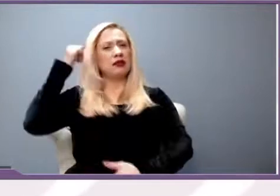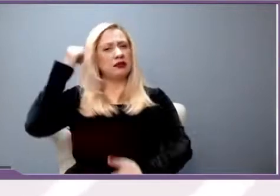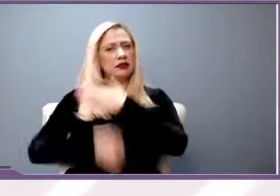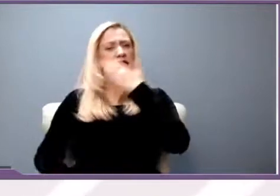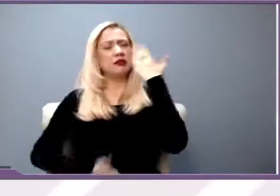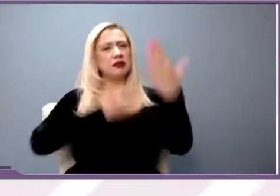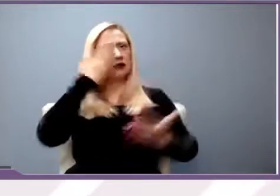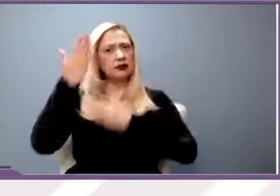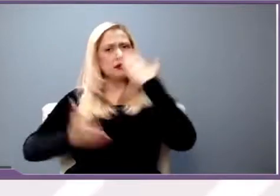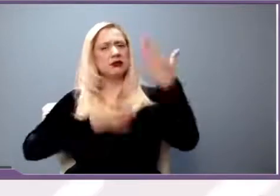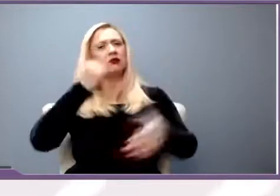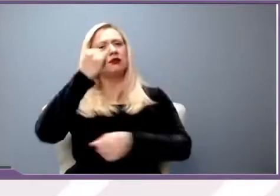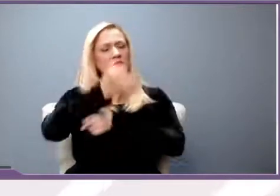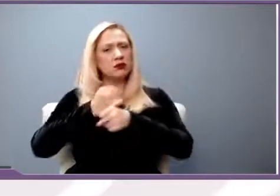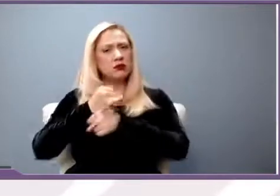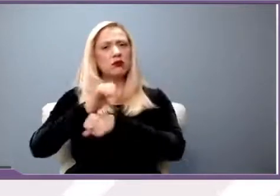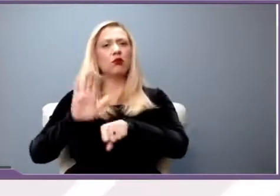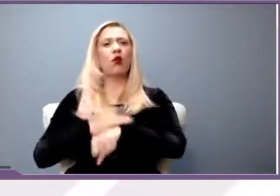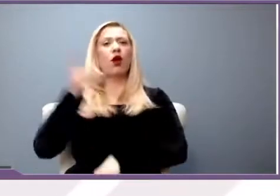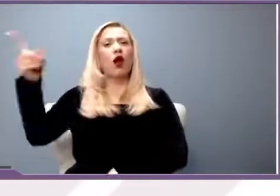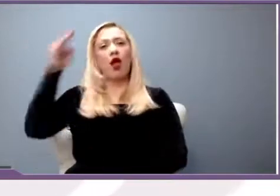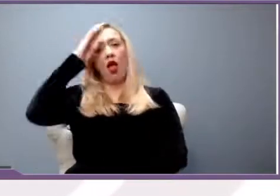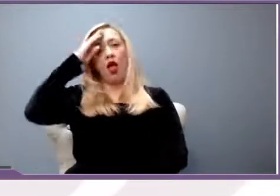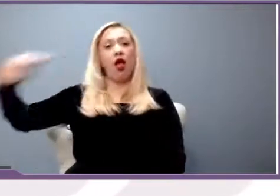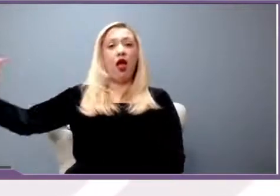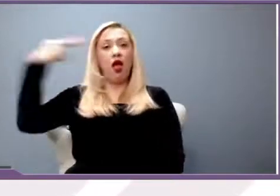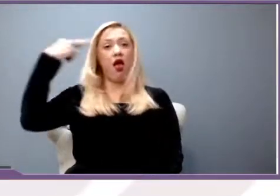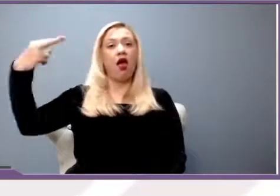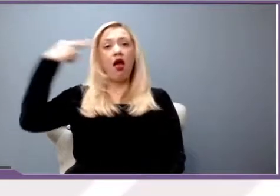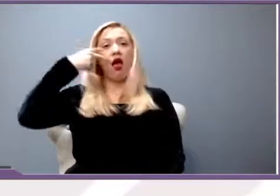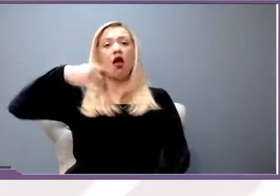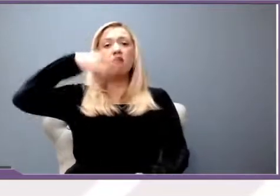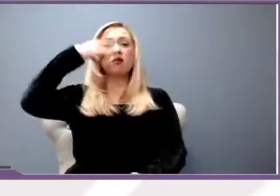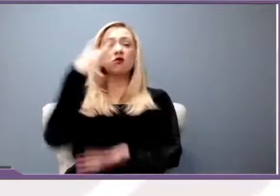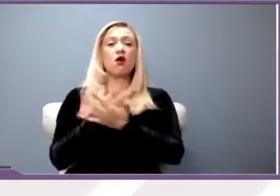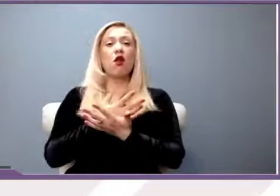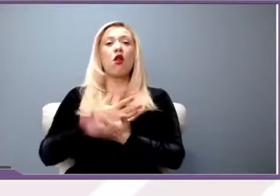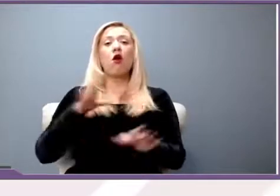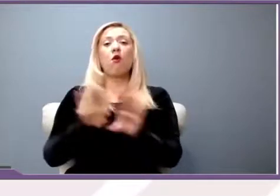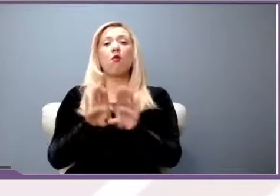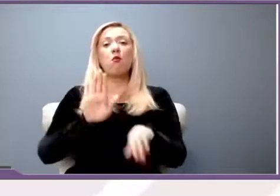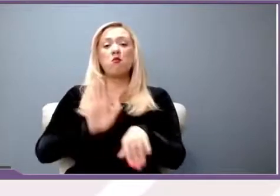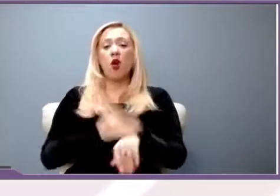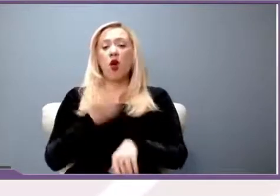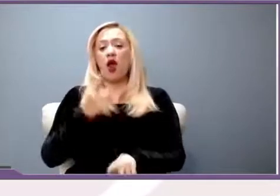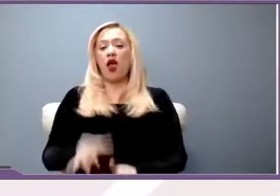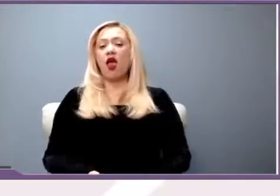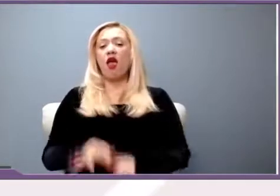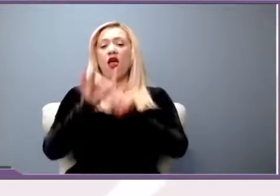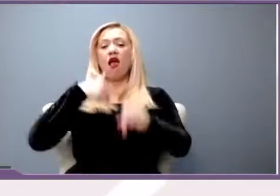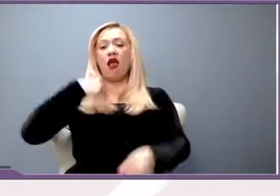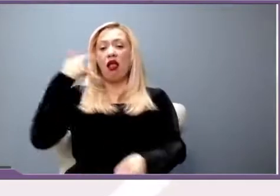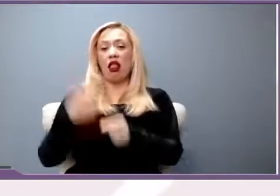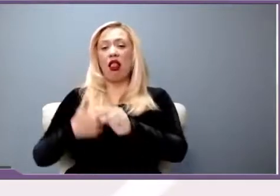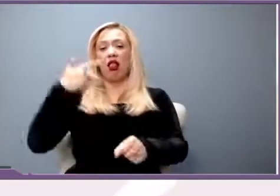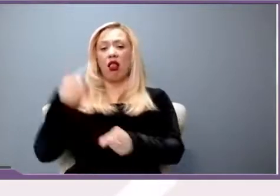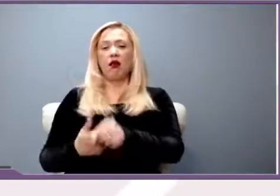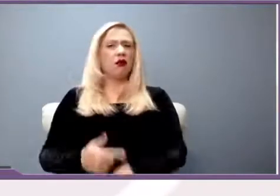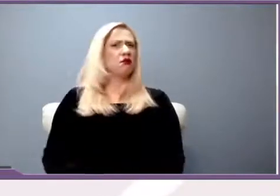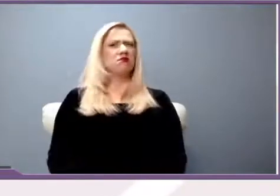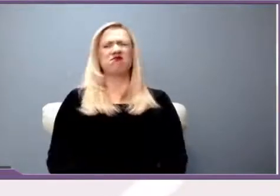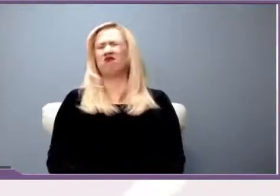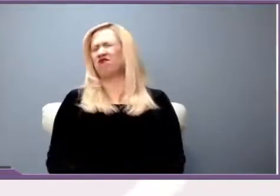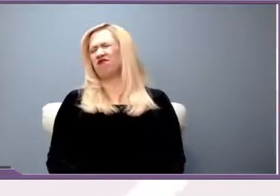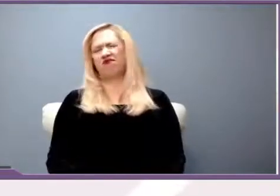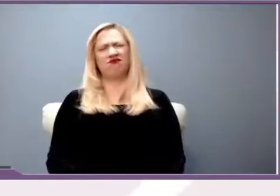que insiste en mirarnos solo desde lo patológico y no como una posibilidad más, que además no es condición